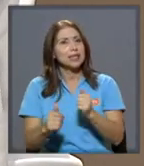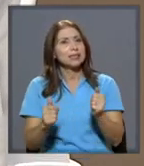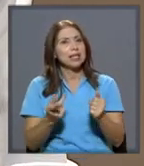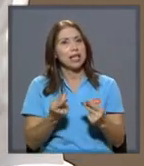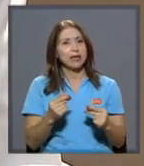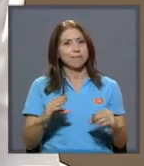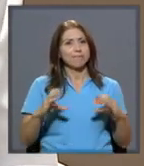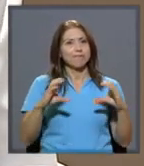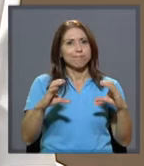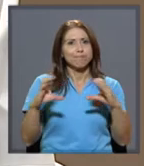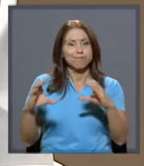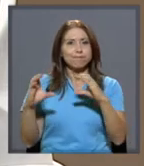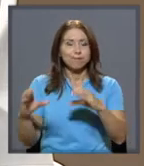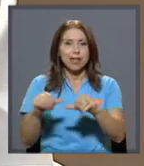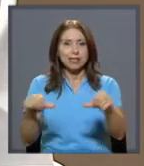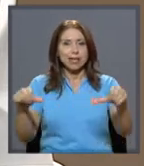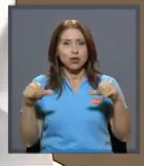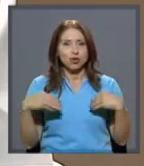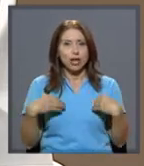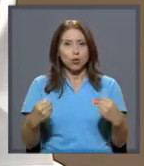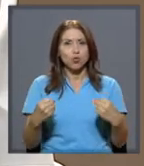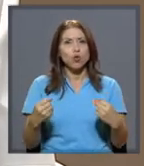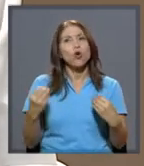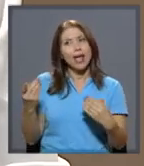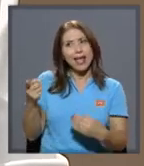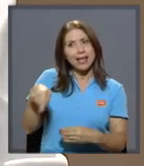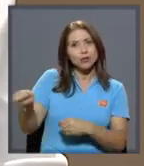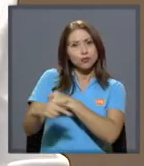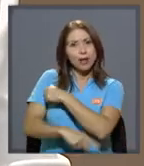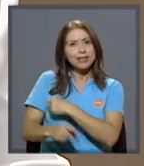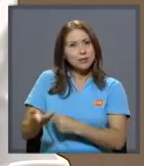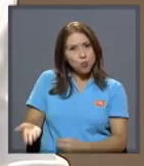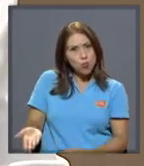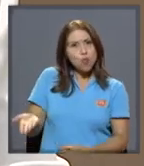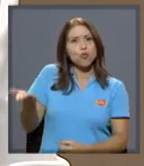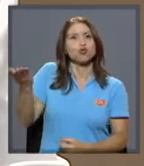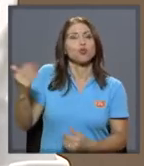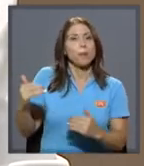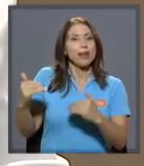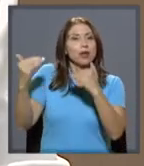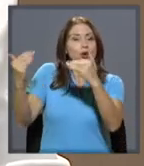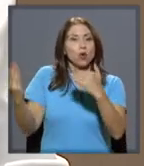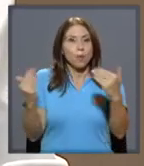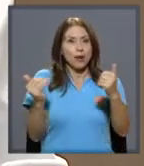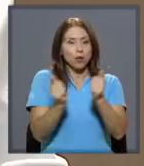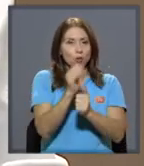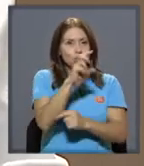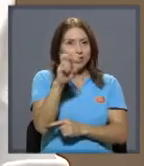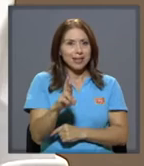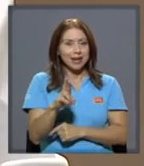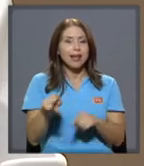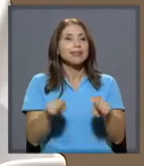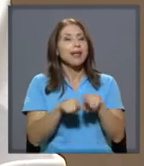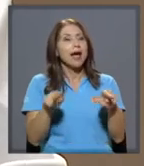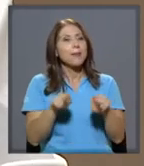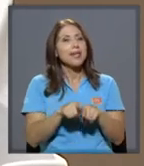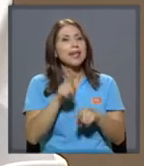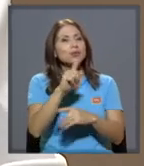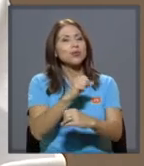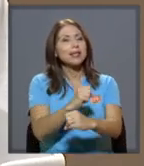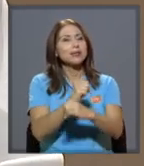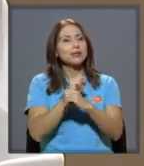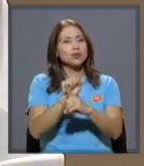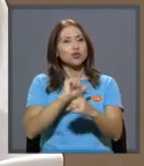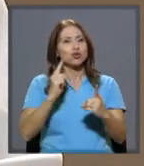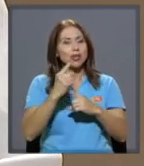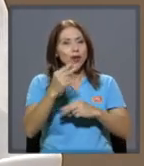sector salud, ¿verdad? Muy superior a la que tiene Costa Rica, sino también porque se trata de una seguridad social universal, ¿verdad?